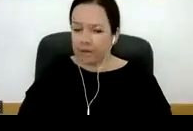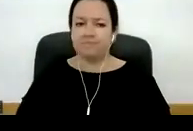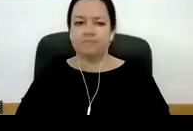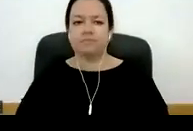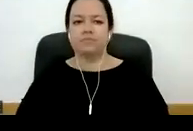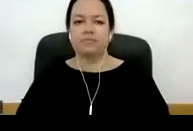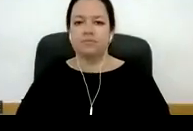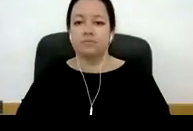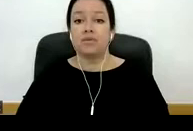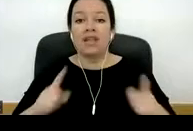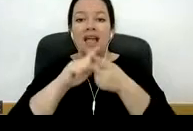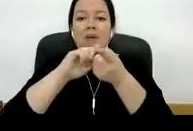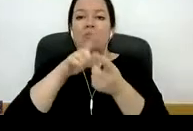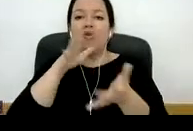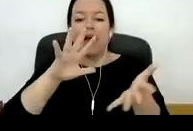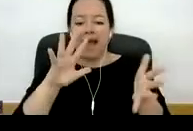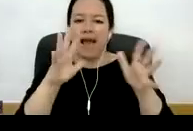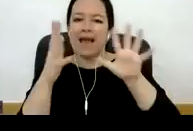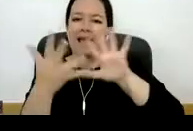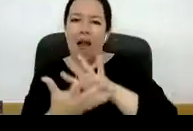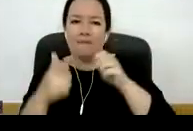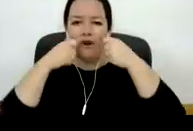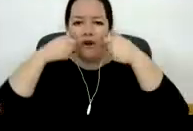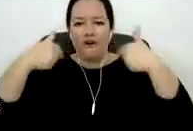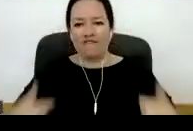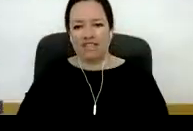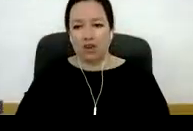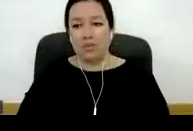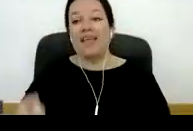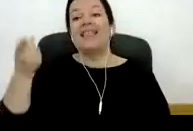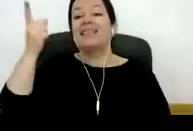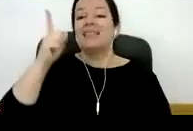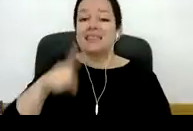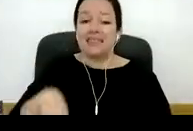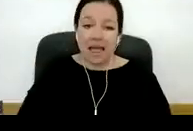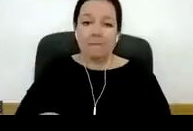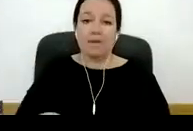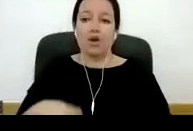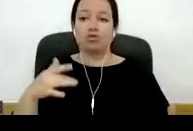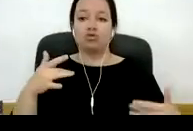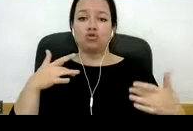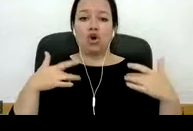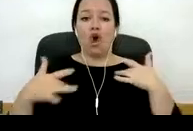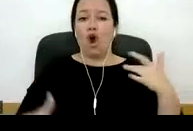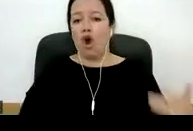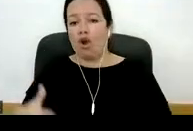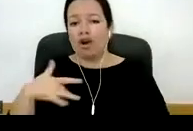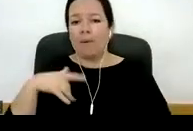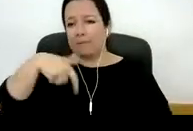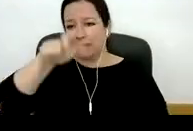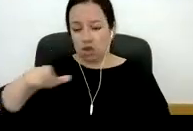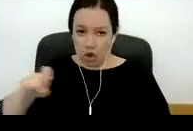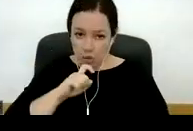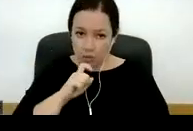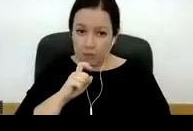asociada a alguno de los cambios fisiológicos o alguno de los cambios de los órganos de los sentidos que padecen estas personas. En